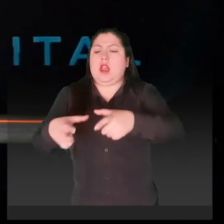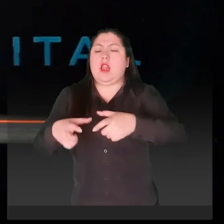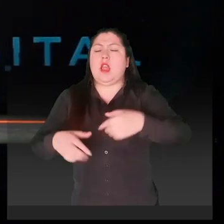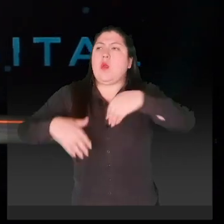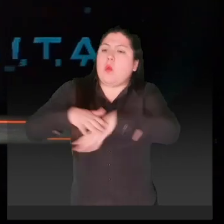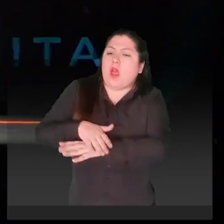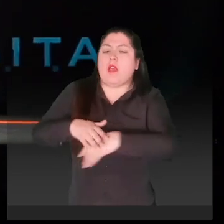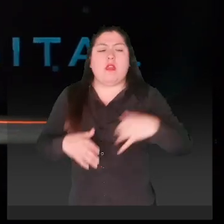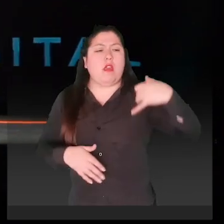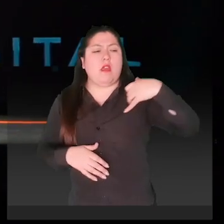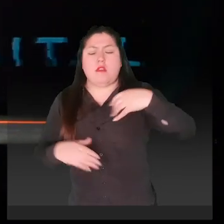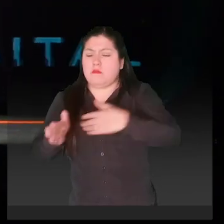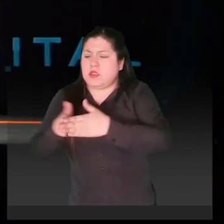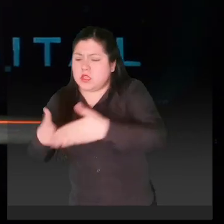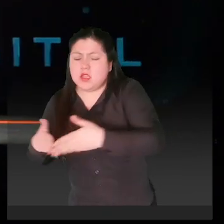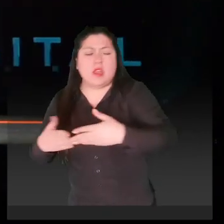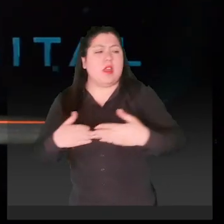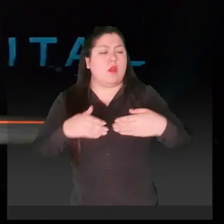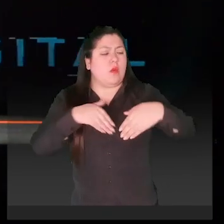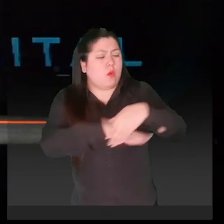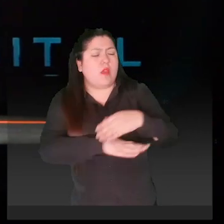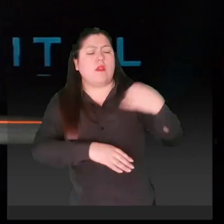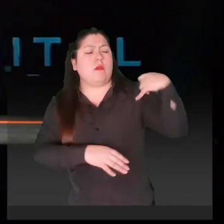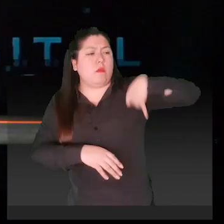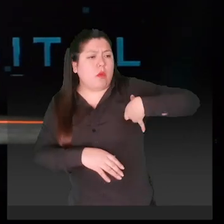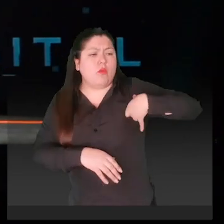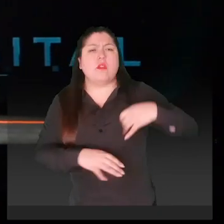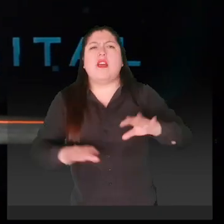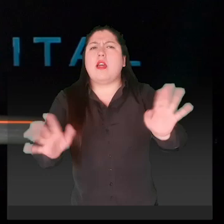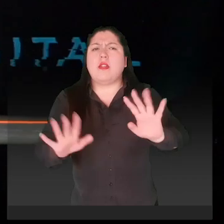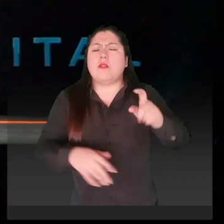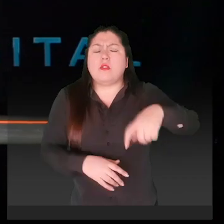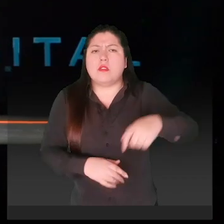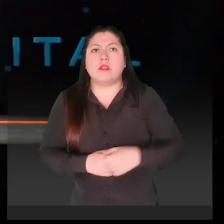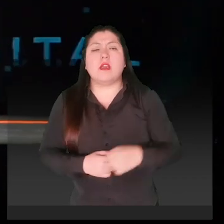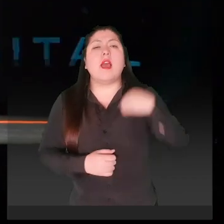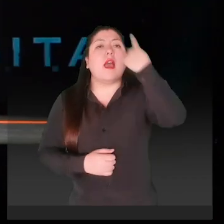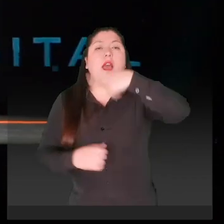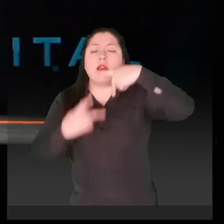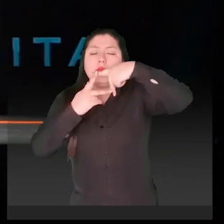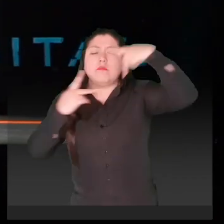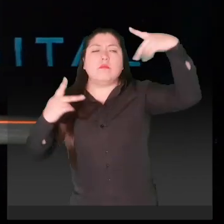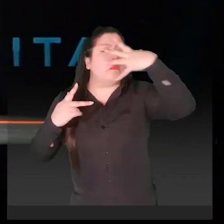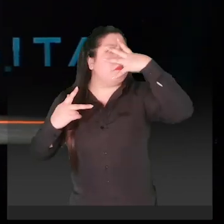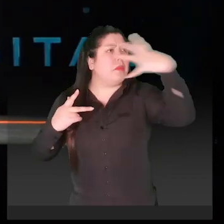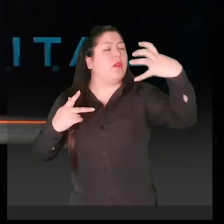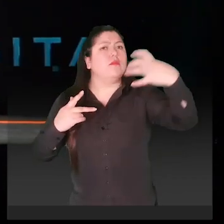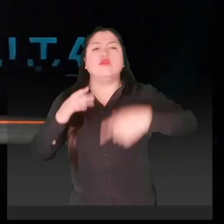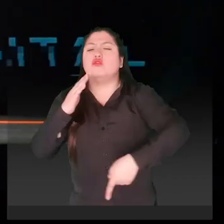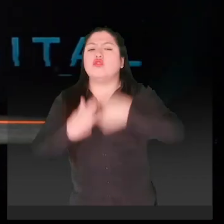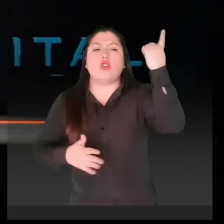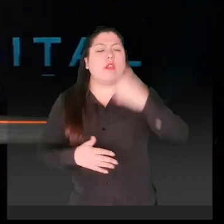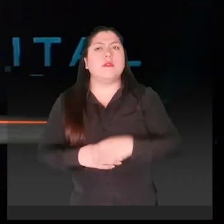la billetera. A través de la aplicación y su rostro, a través de la biometría facial, lograremos autenticar en tiempo real